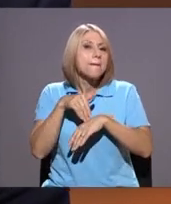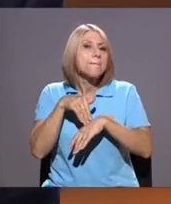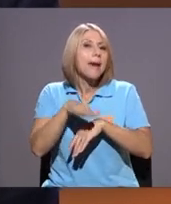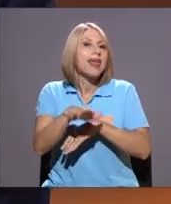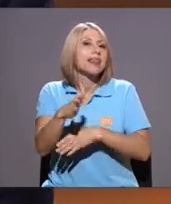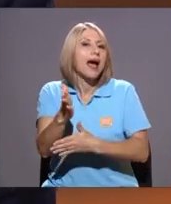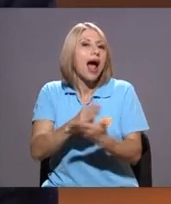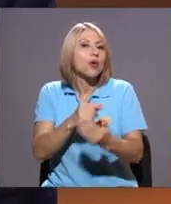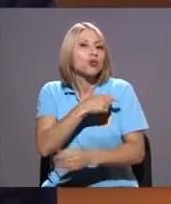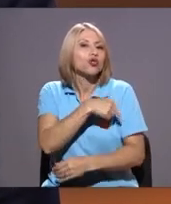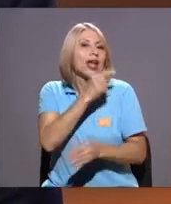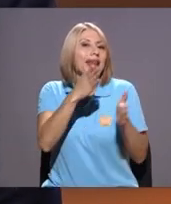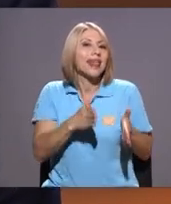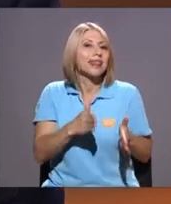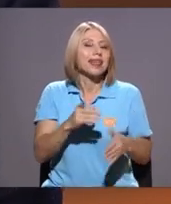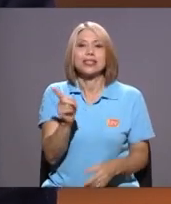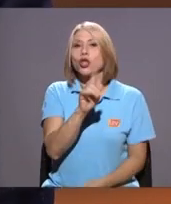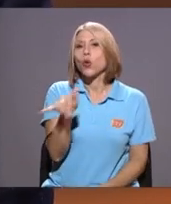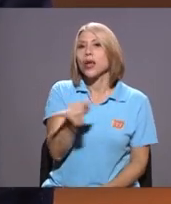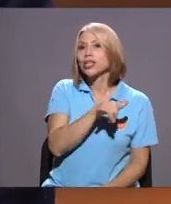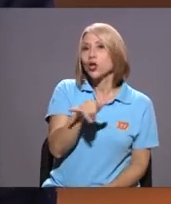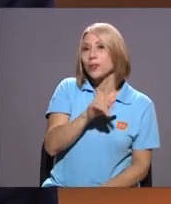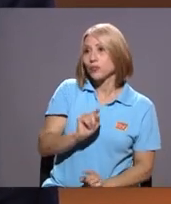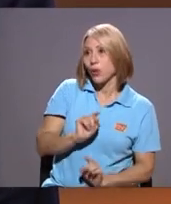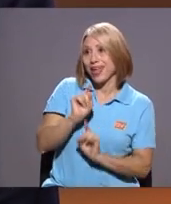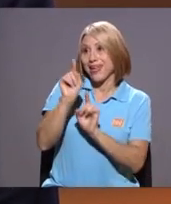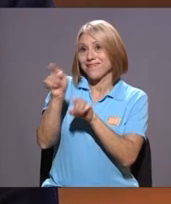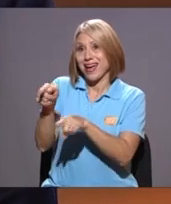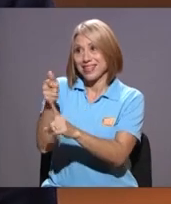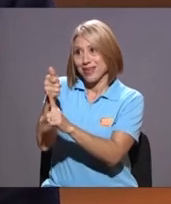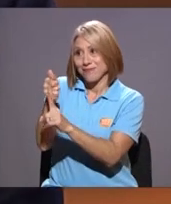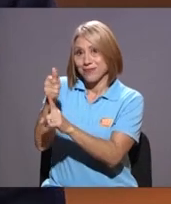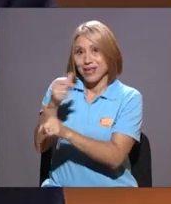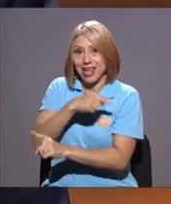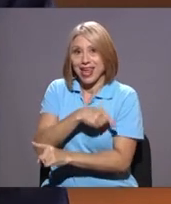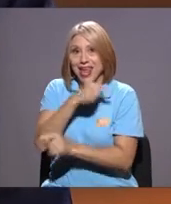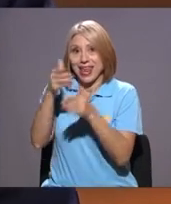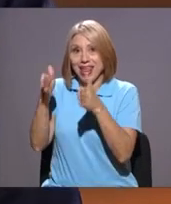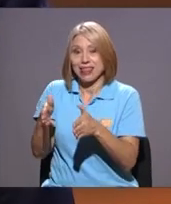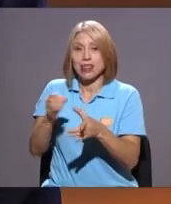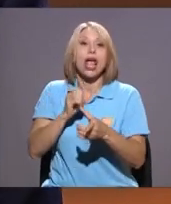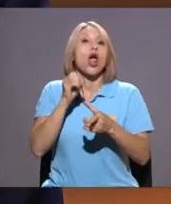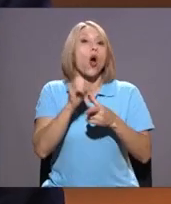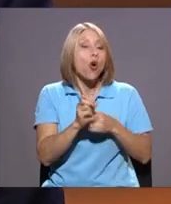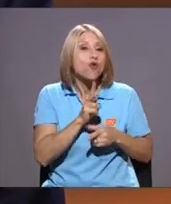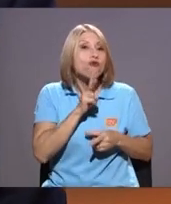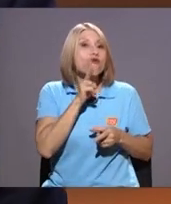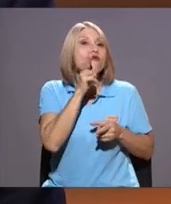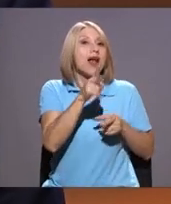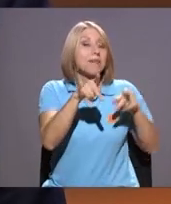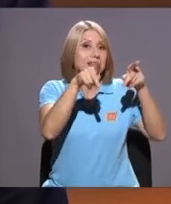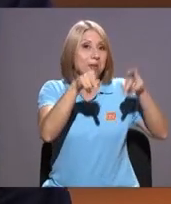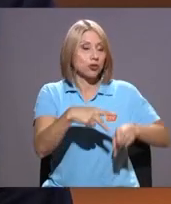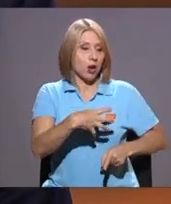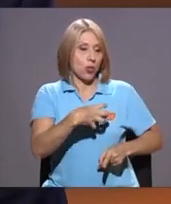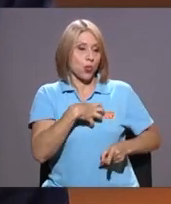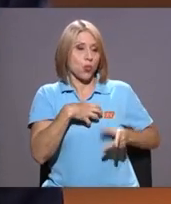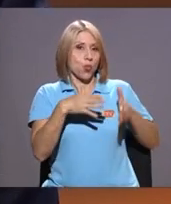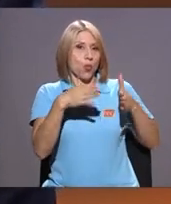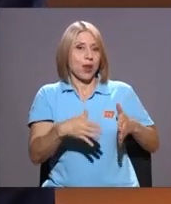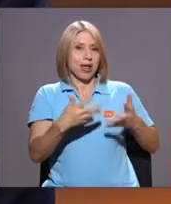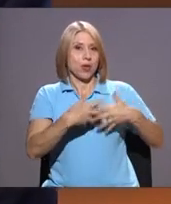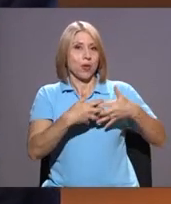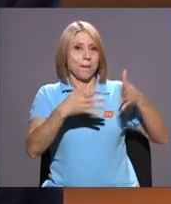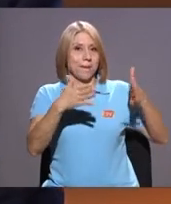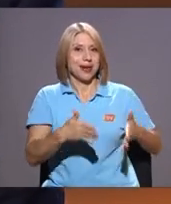es lo mismo ir a golpear en la mesa un gerente que quien realmente tiene en juego este sus empresas que es